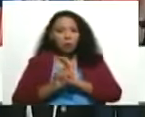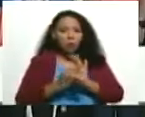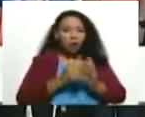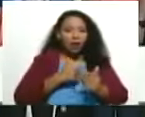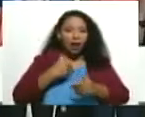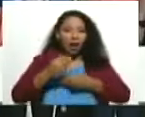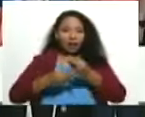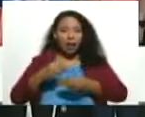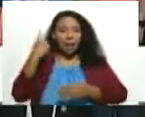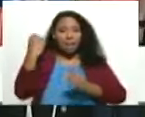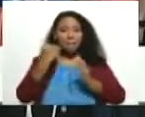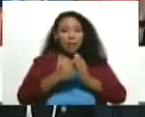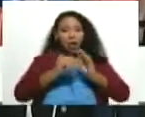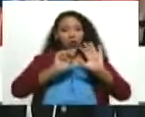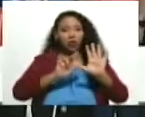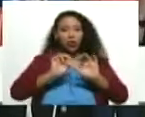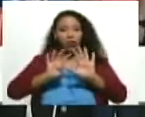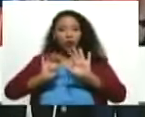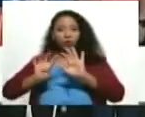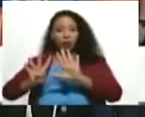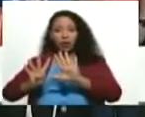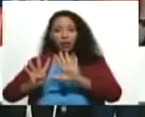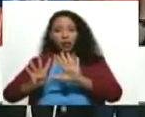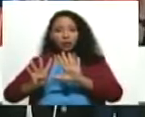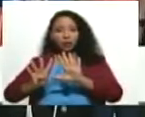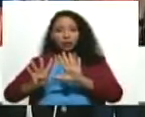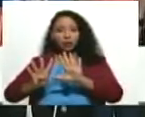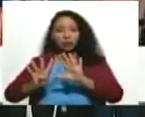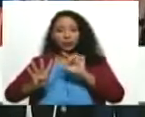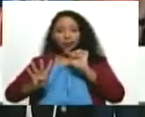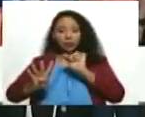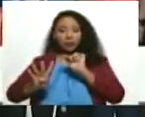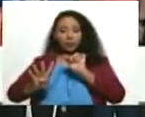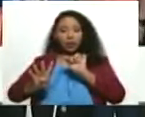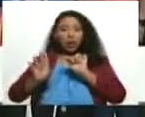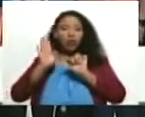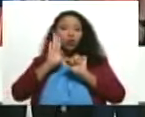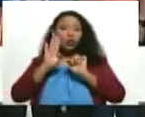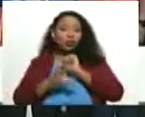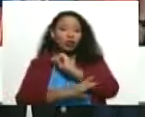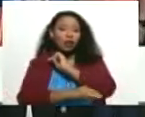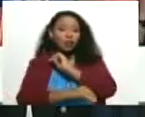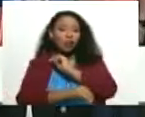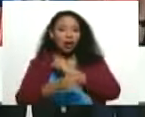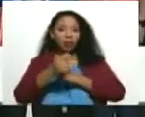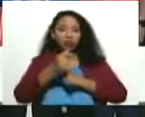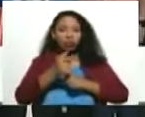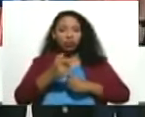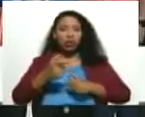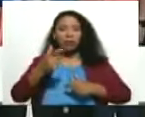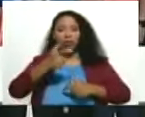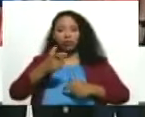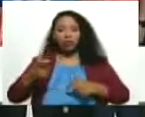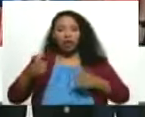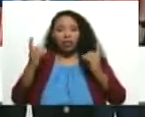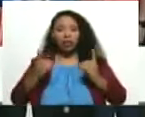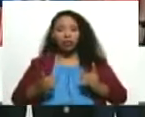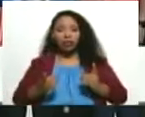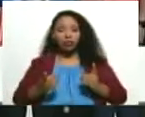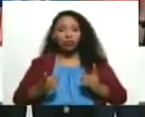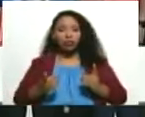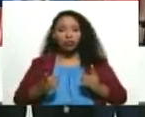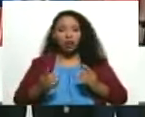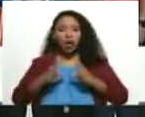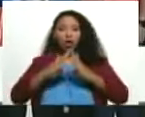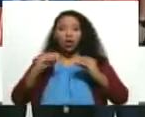en 1899 con un viciado laudo arbitral. Toda Venezuela grita como una